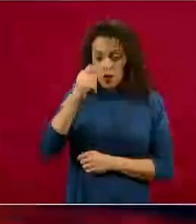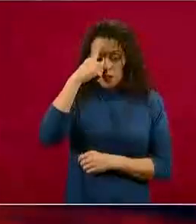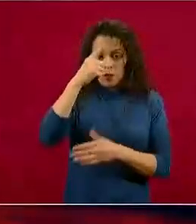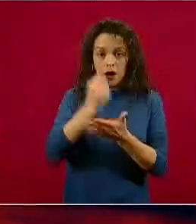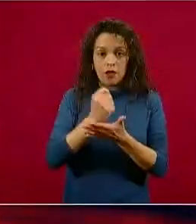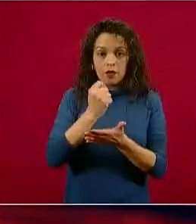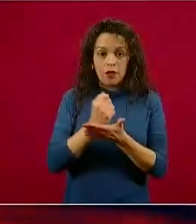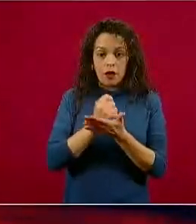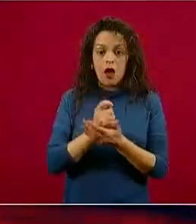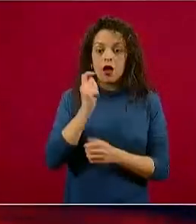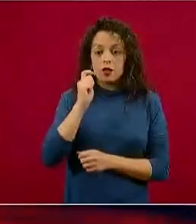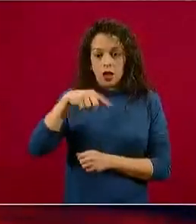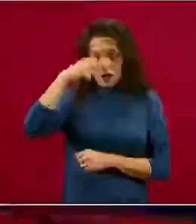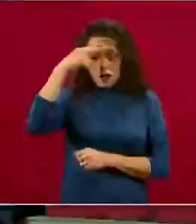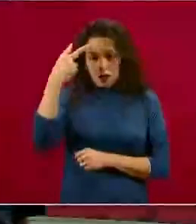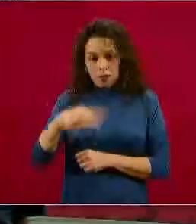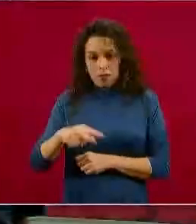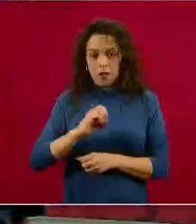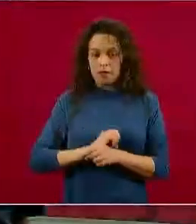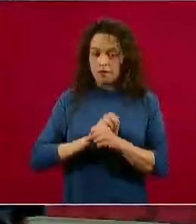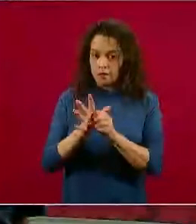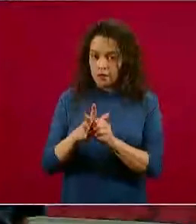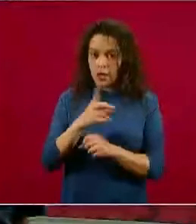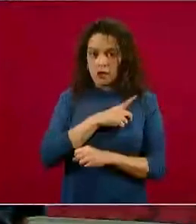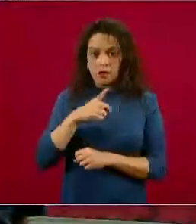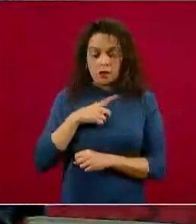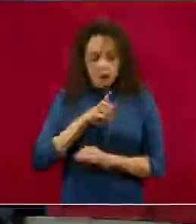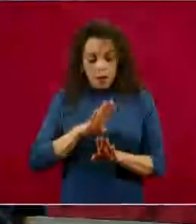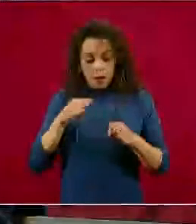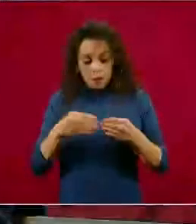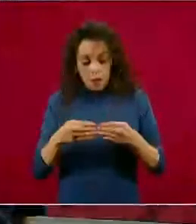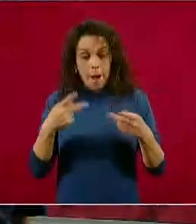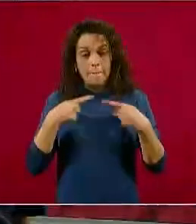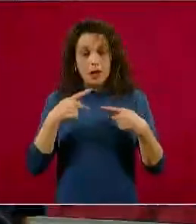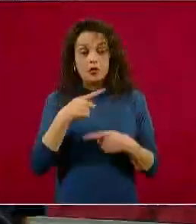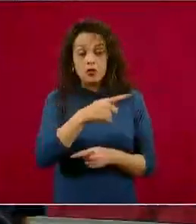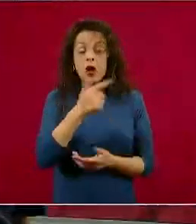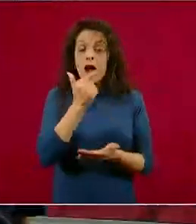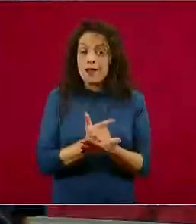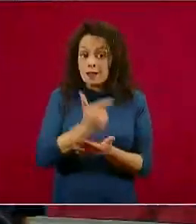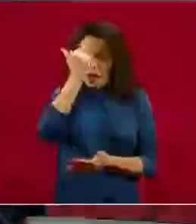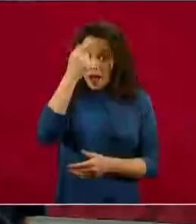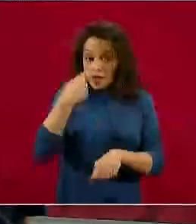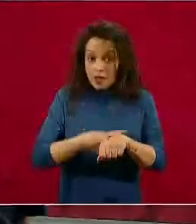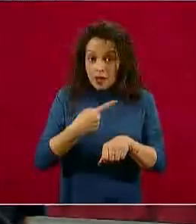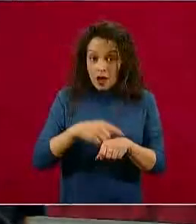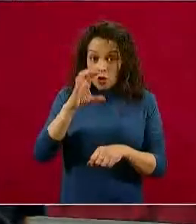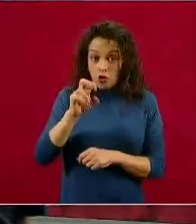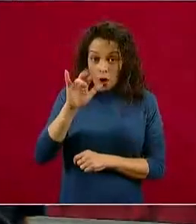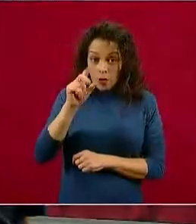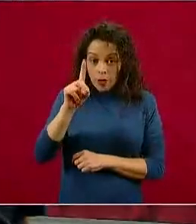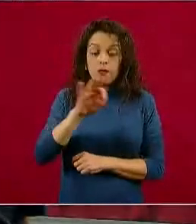debe reservarse para personas que tienen COVID grave y se usa en dosis